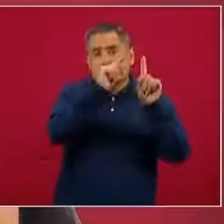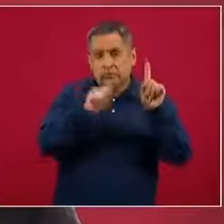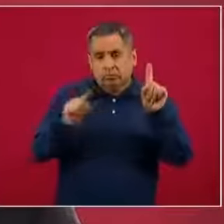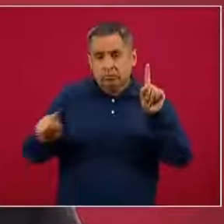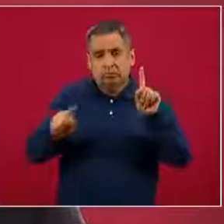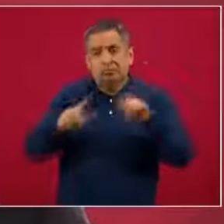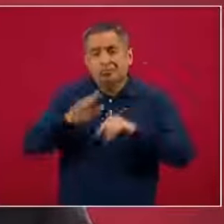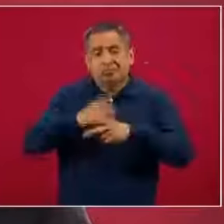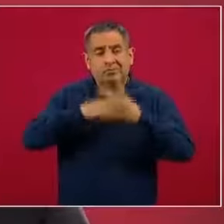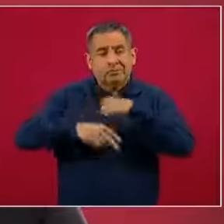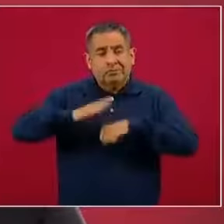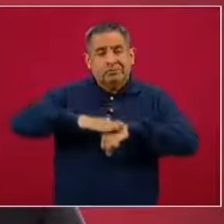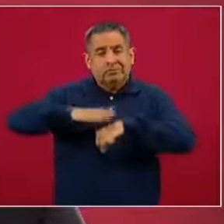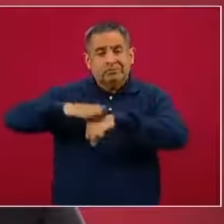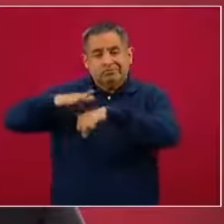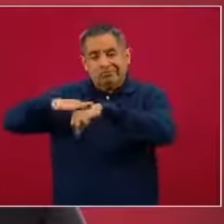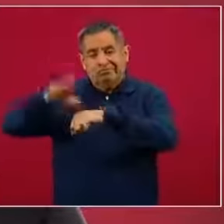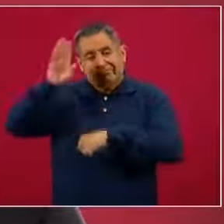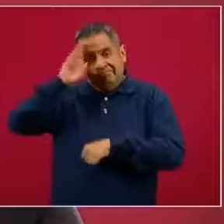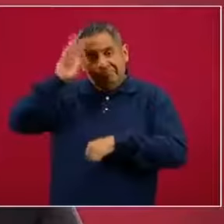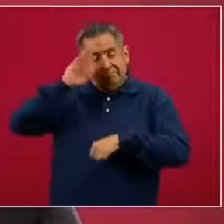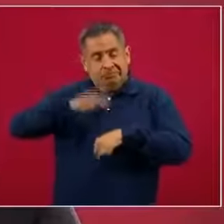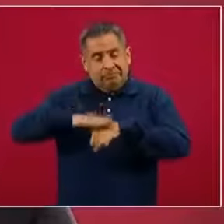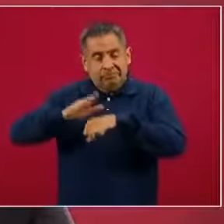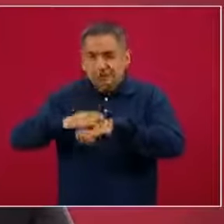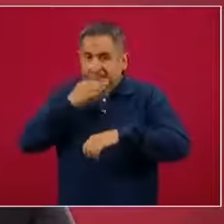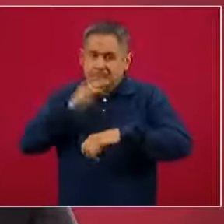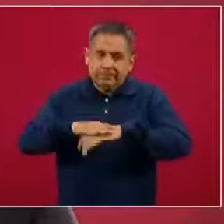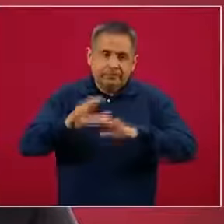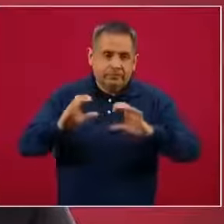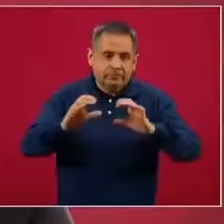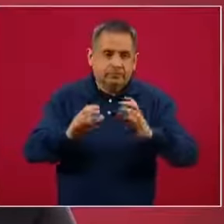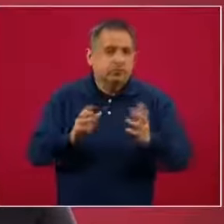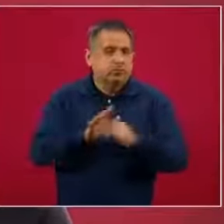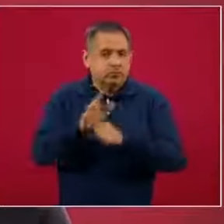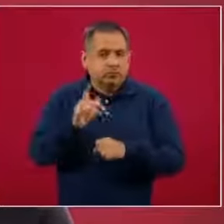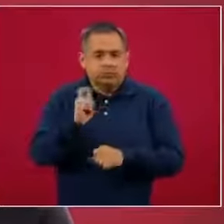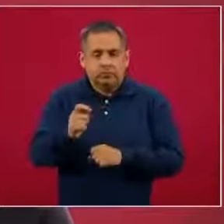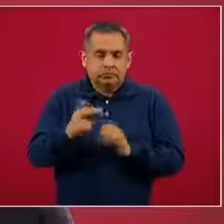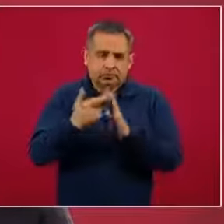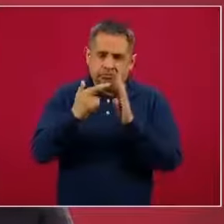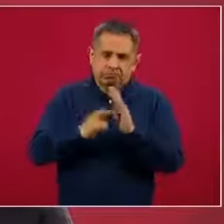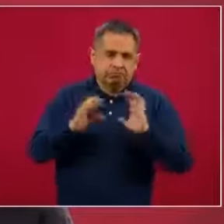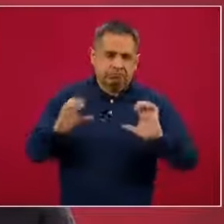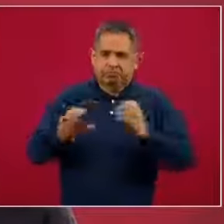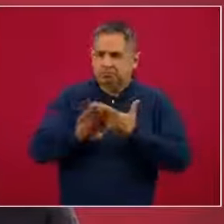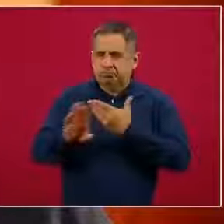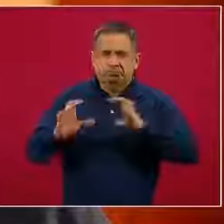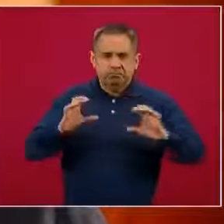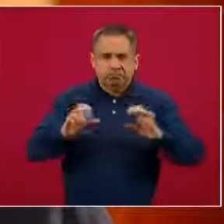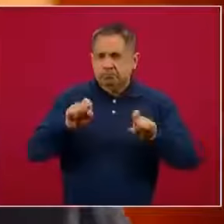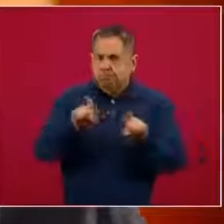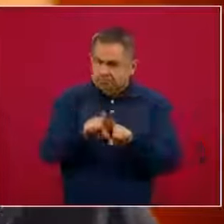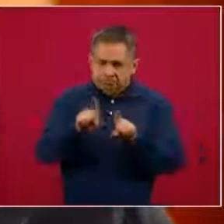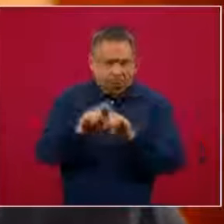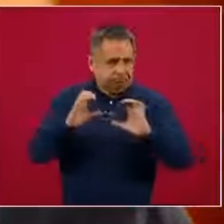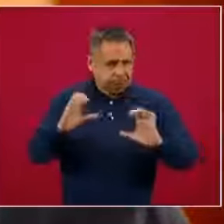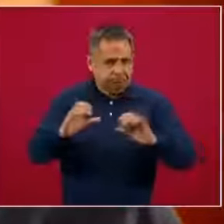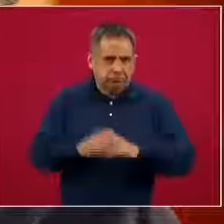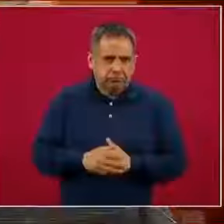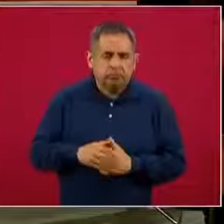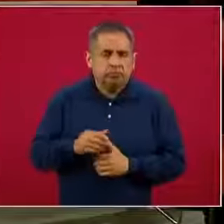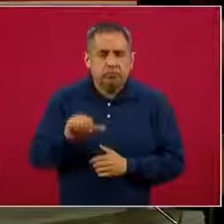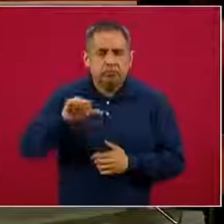un aumento diario en el número de casos, ya las hemos dicho cuáles son, las medidas de precaución general son las mismas y hoy